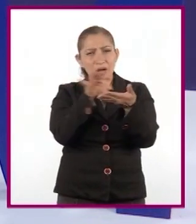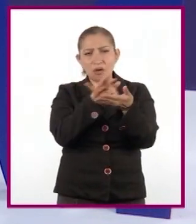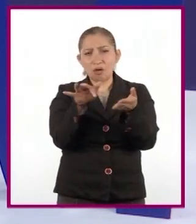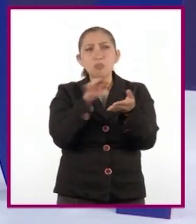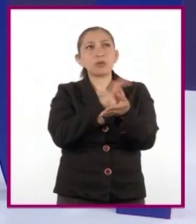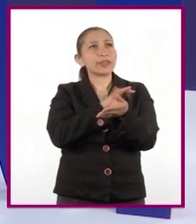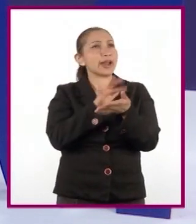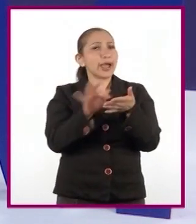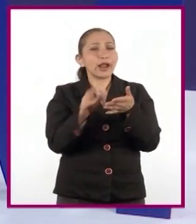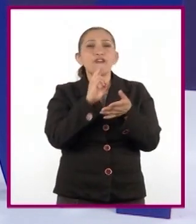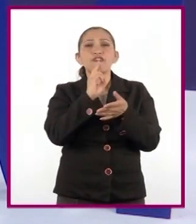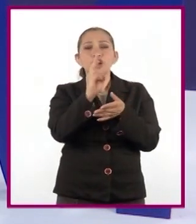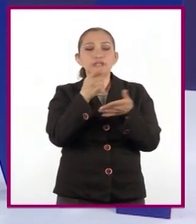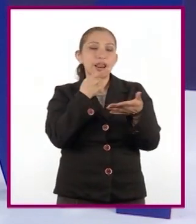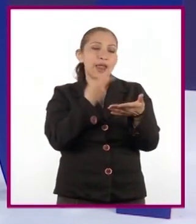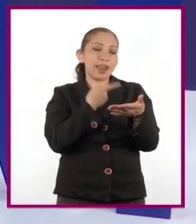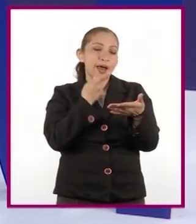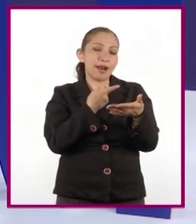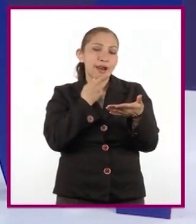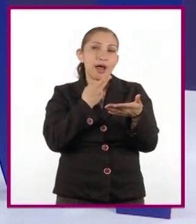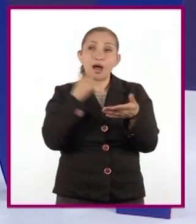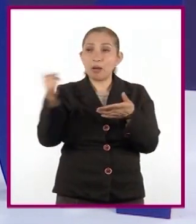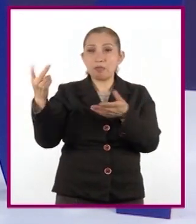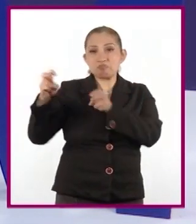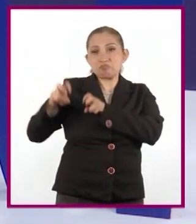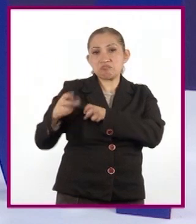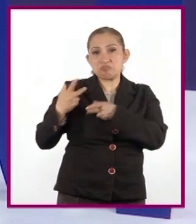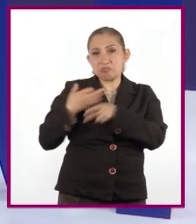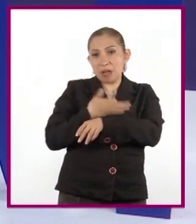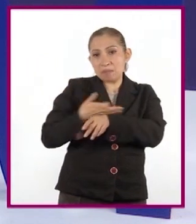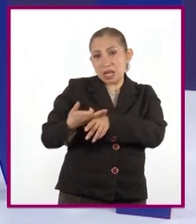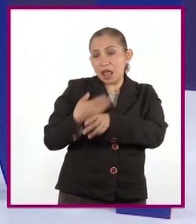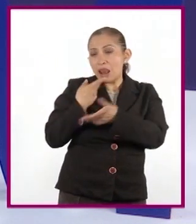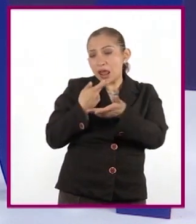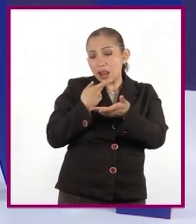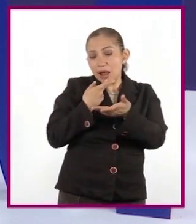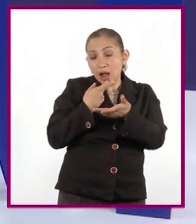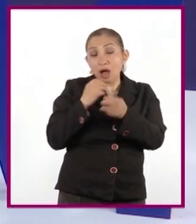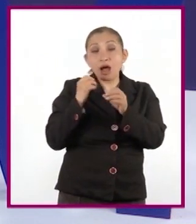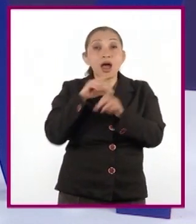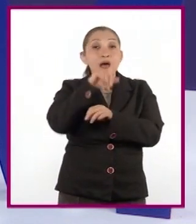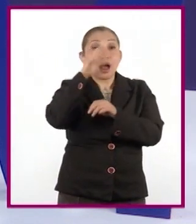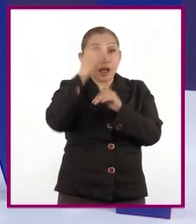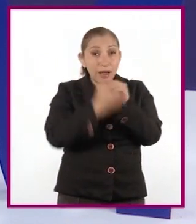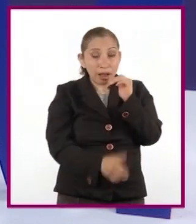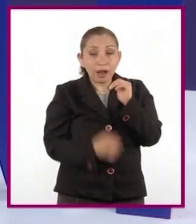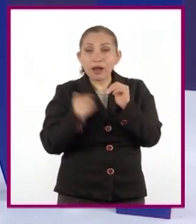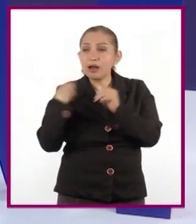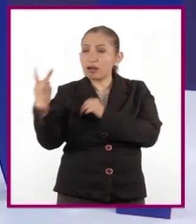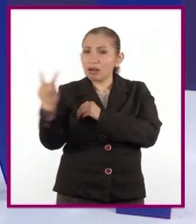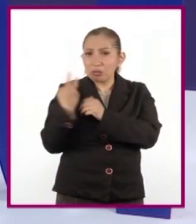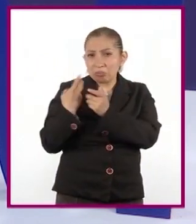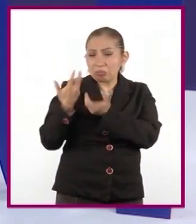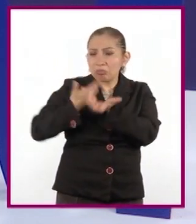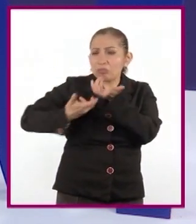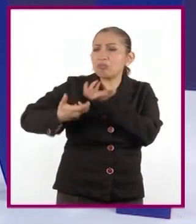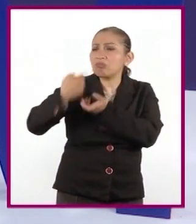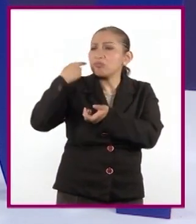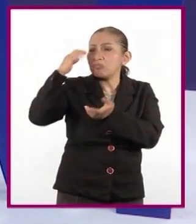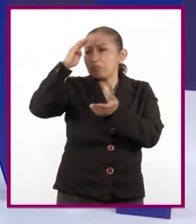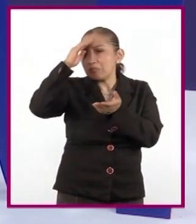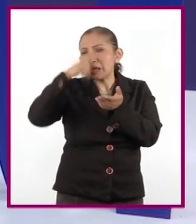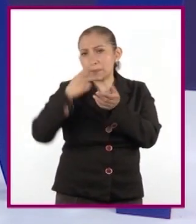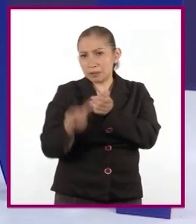hacer la lectura en voz alta con algún miembro de su familia. Después, comenten entre ustedes las